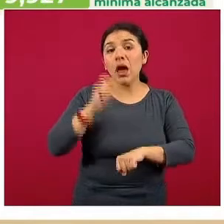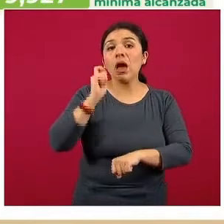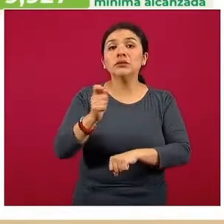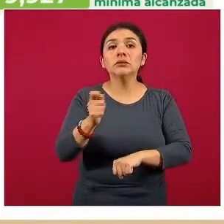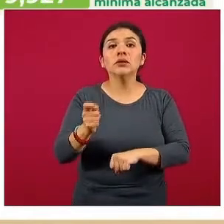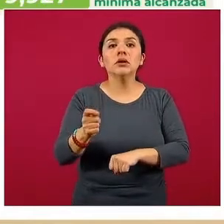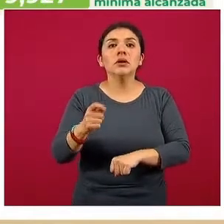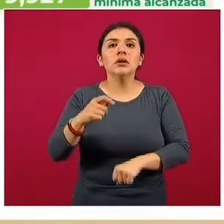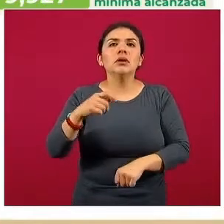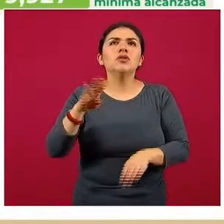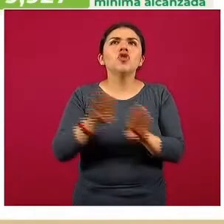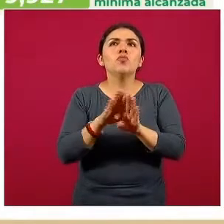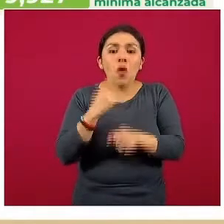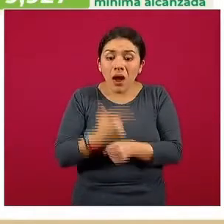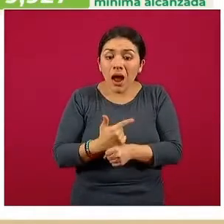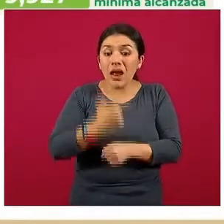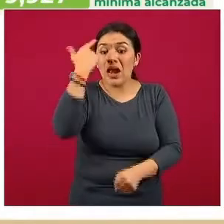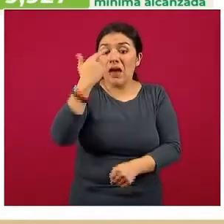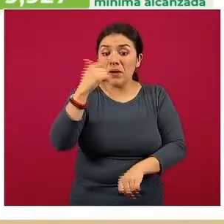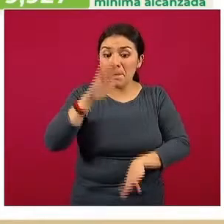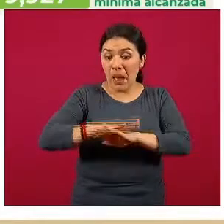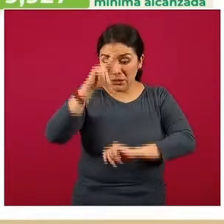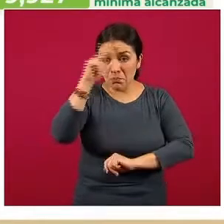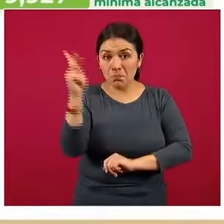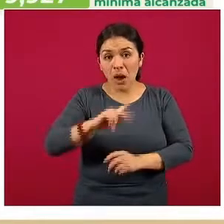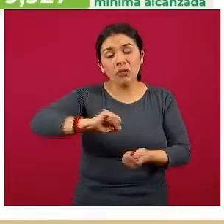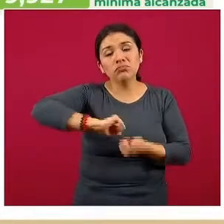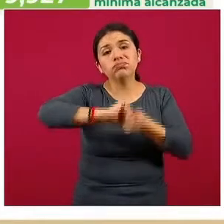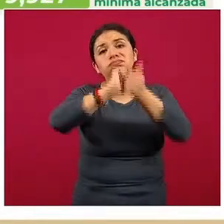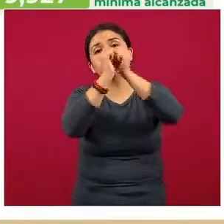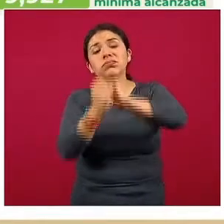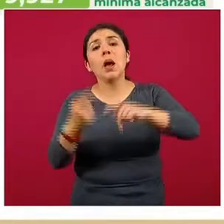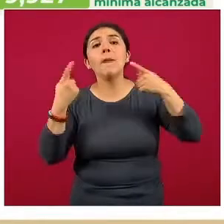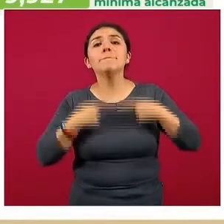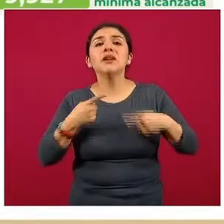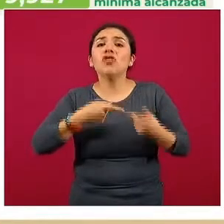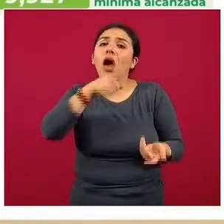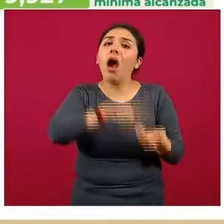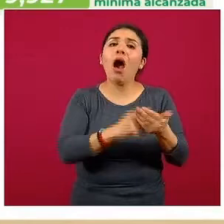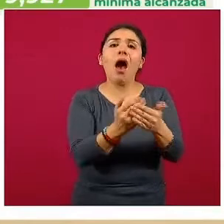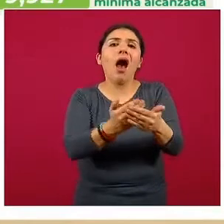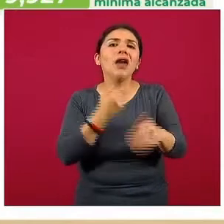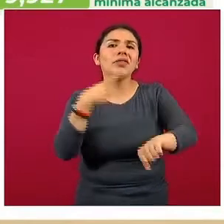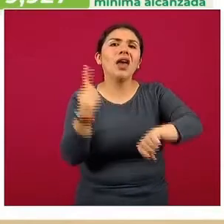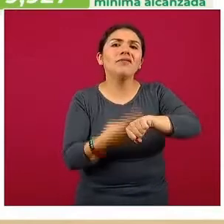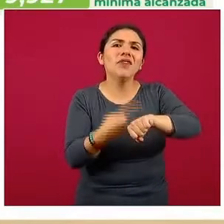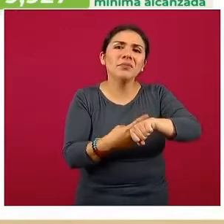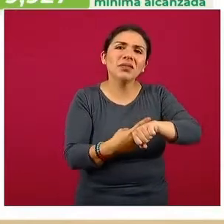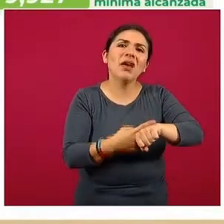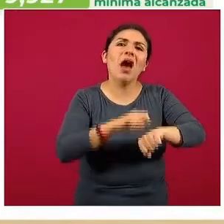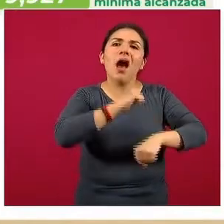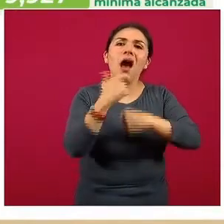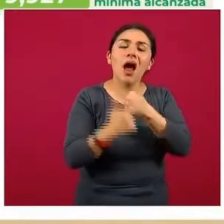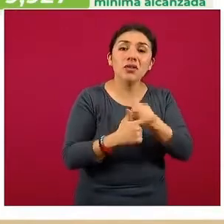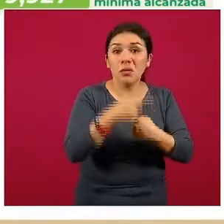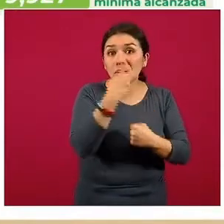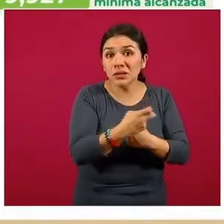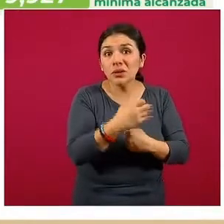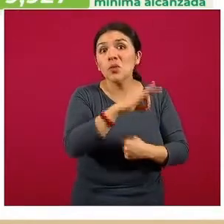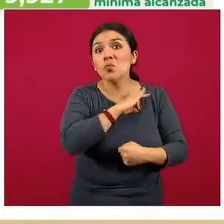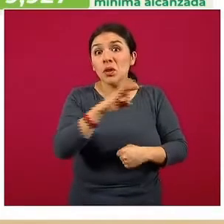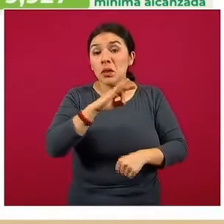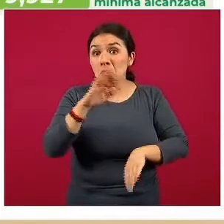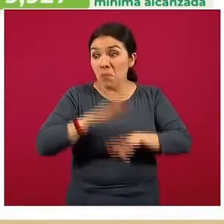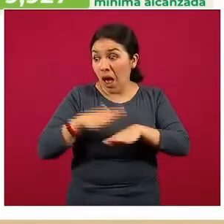produce agravamiento de la misma, sobre todo en personas con factores de riesgo, y entonces si se incrementa